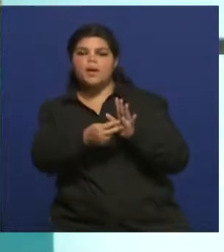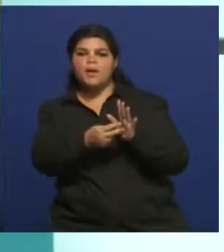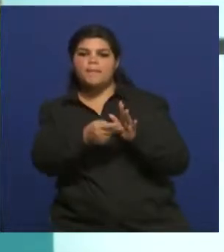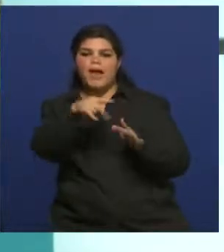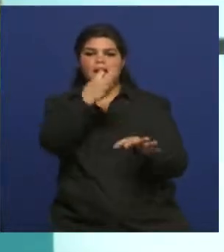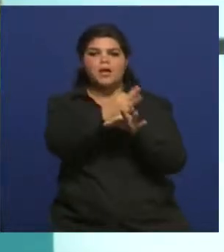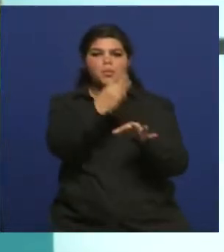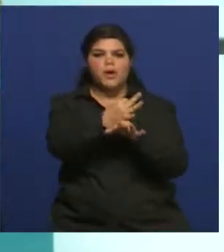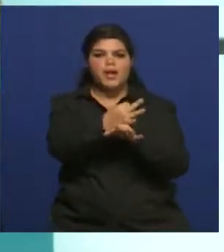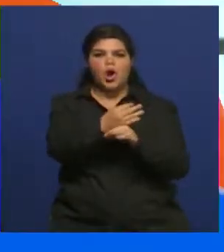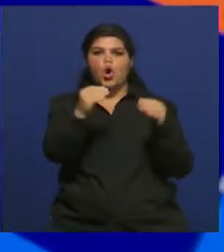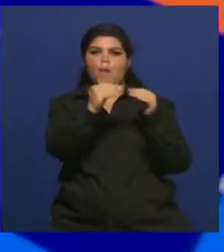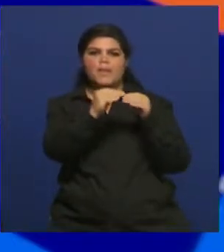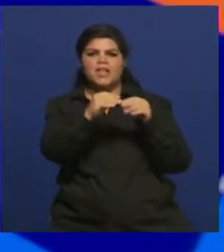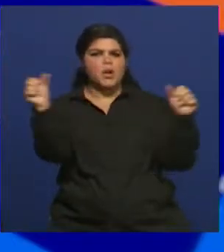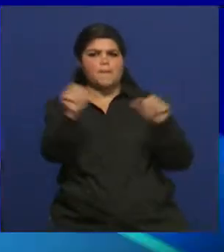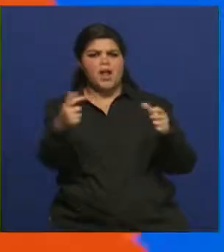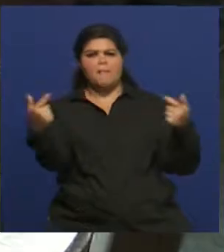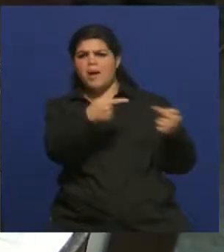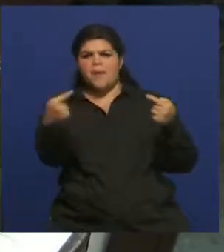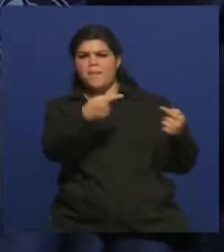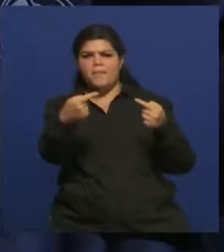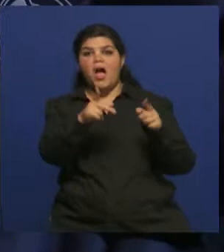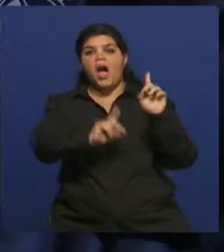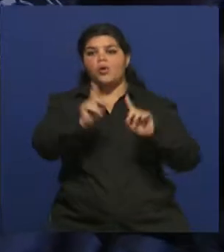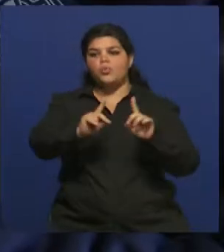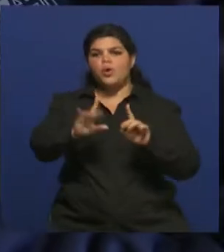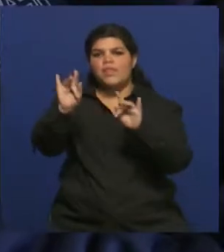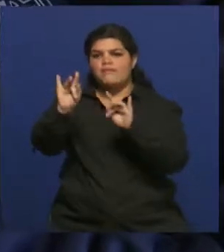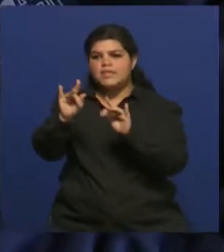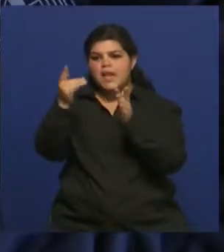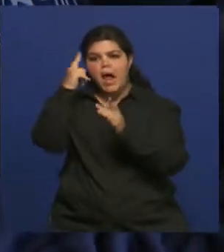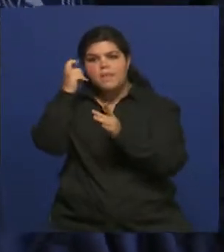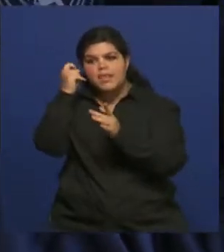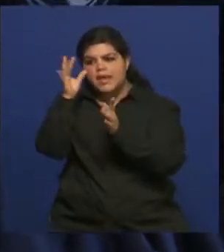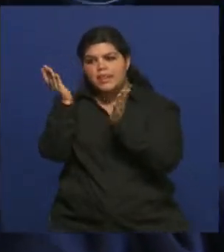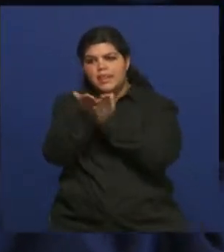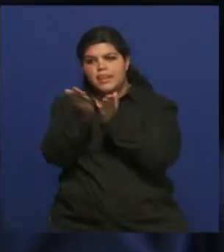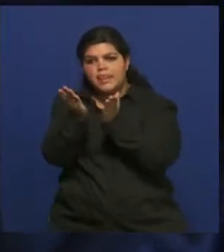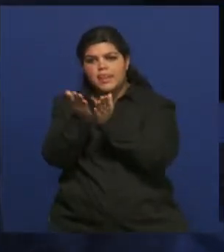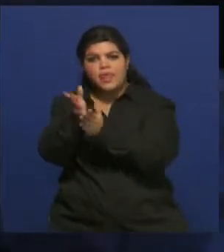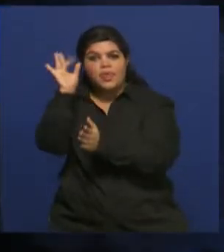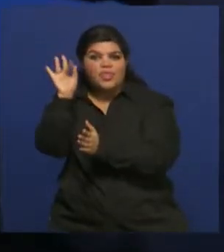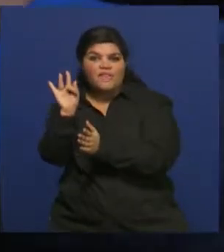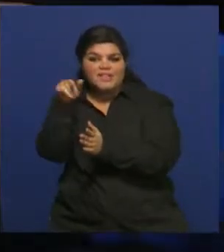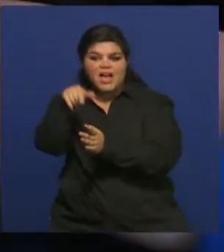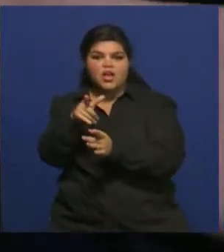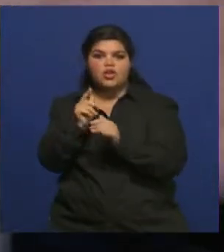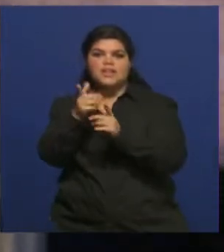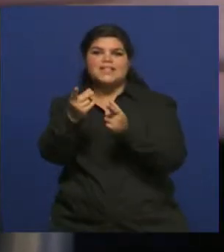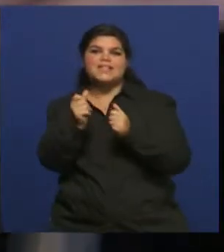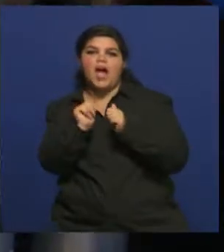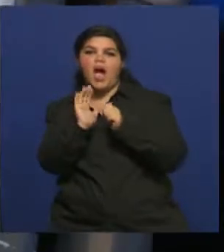los compañeros o por diferentes motivos, porque les cuesta más aprender alguna materia u otra, necesitan un apoyo o un